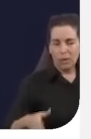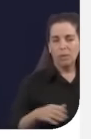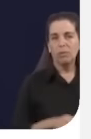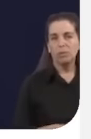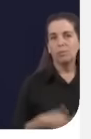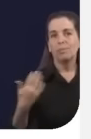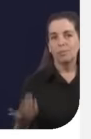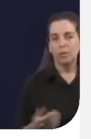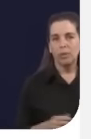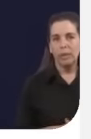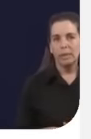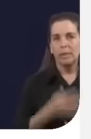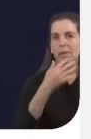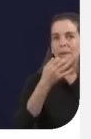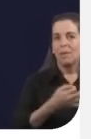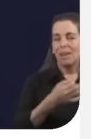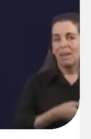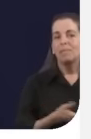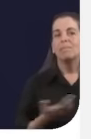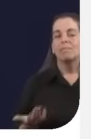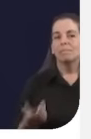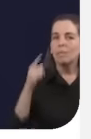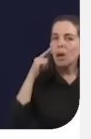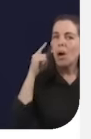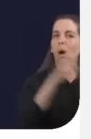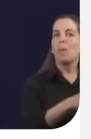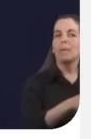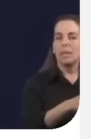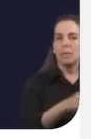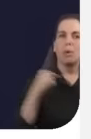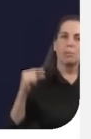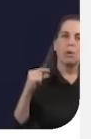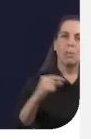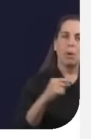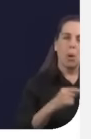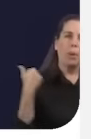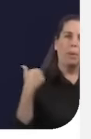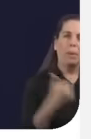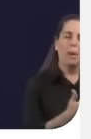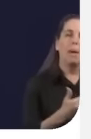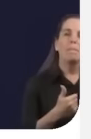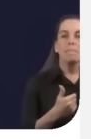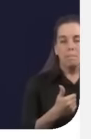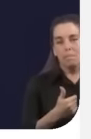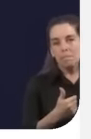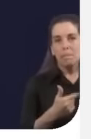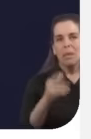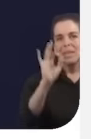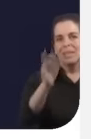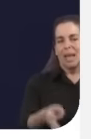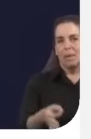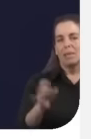eh la verdad es que este objetivo se viene logrando con éxito la inflación bajó como ustedes saben de